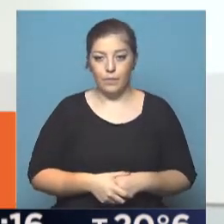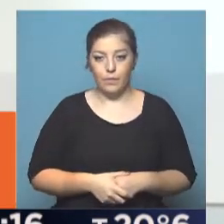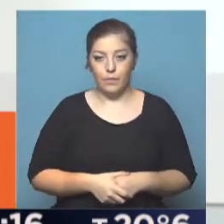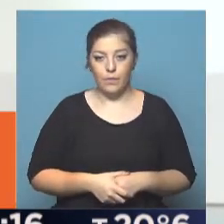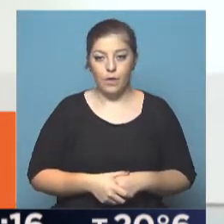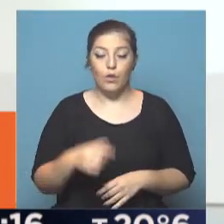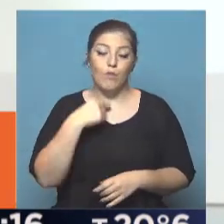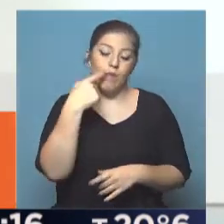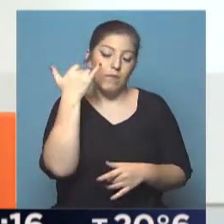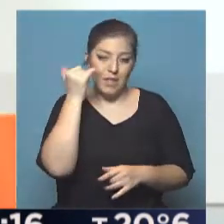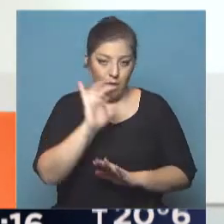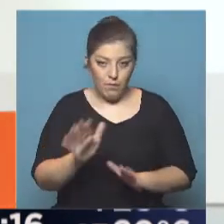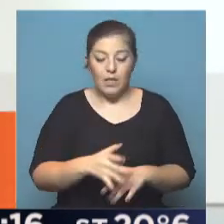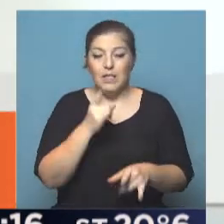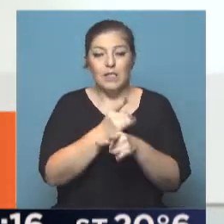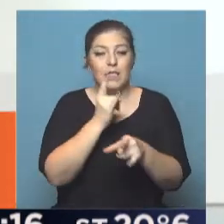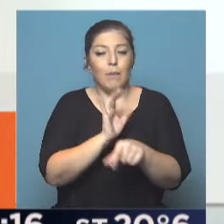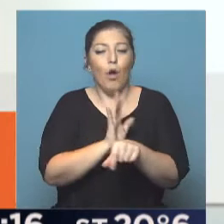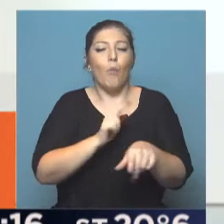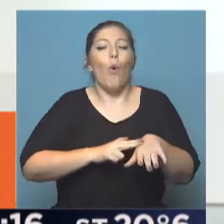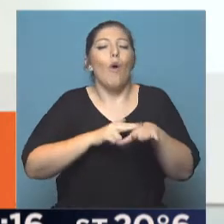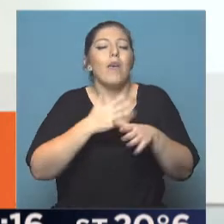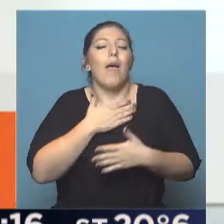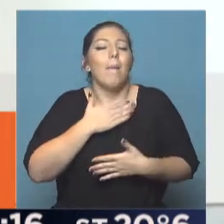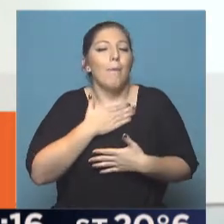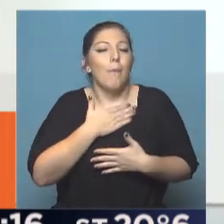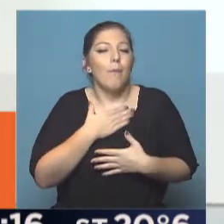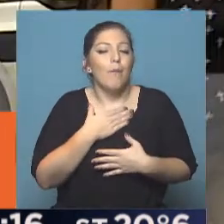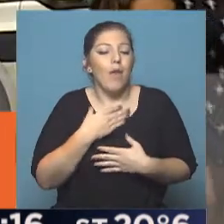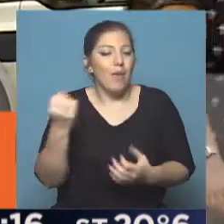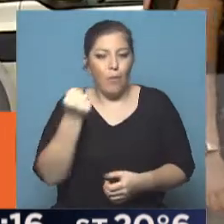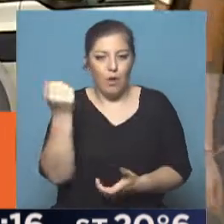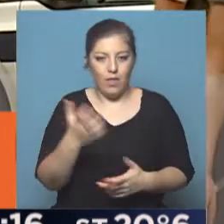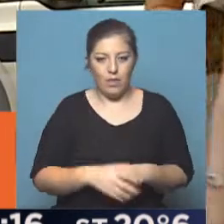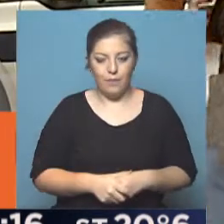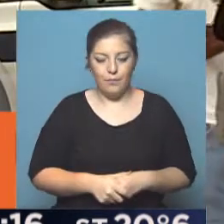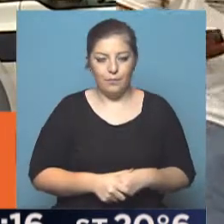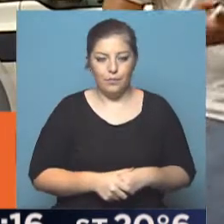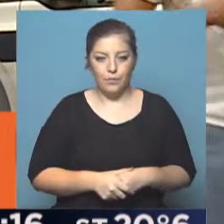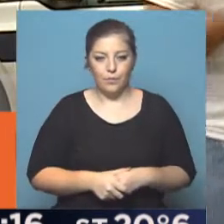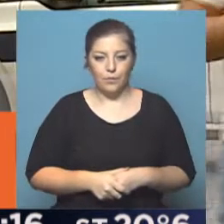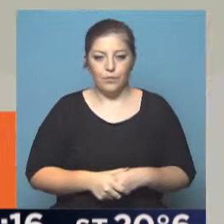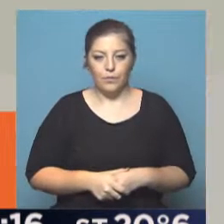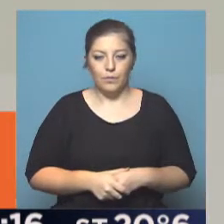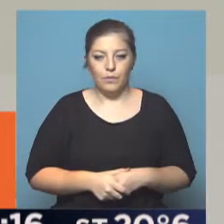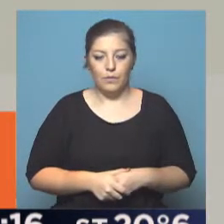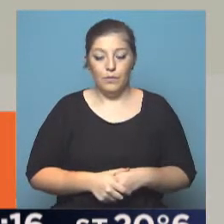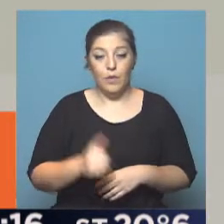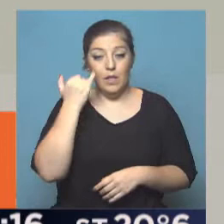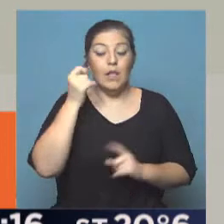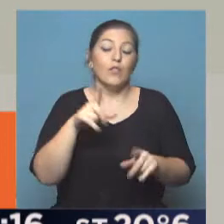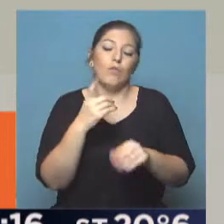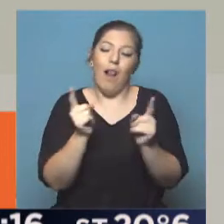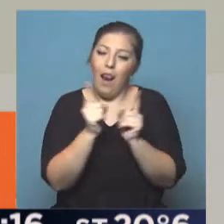Como por lo que dije anteriormente, él siempre ha sido una guía moral importante para mí. Y eso la hizo mucho más larga,